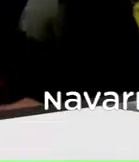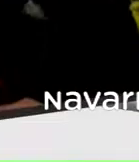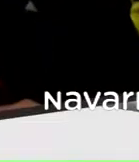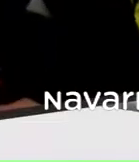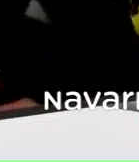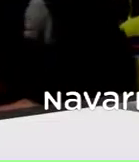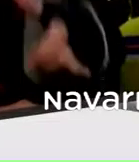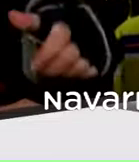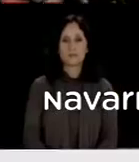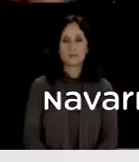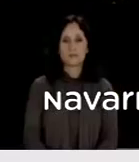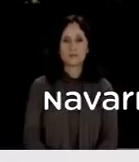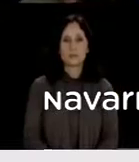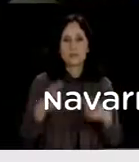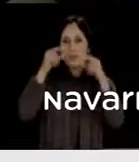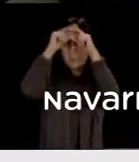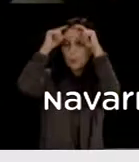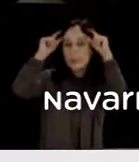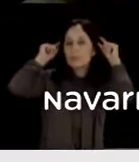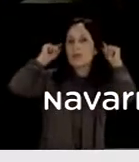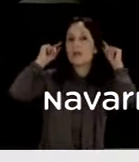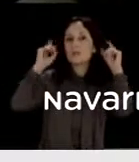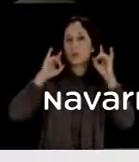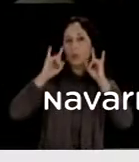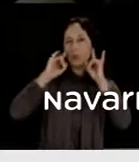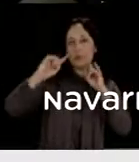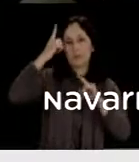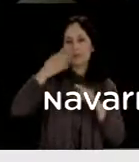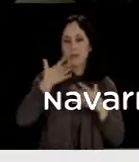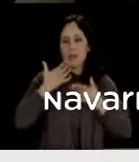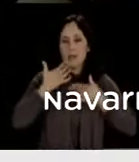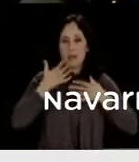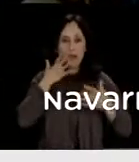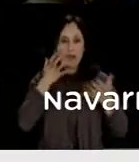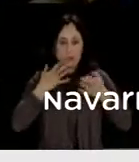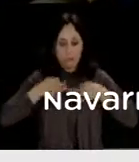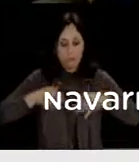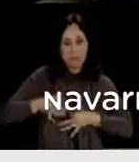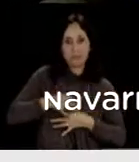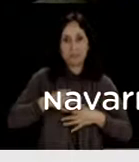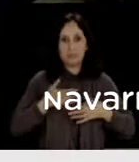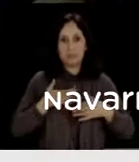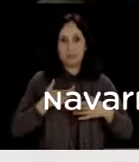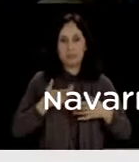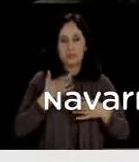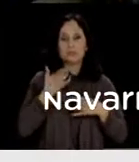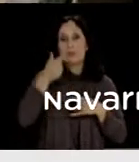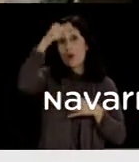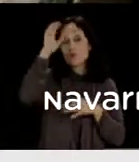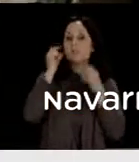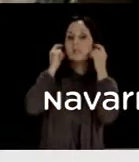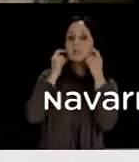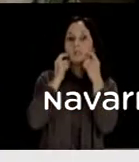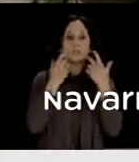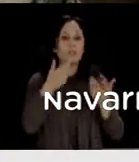El pañuelito aquí con sus, cuanto más ruido mejor, con sus abalorios, con sus moneditas, con los, ellos con las patillas.